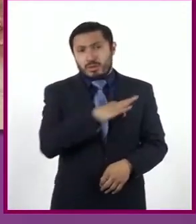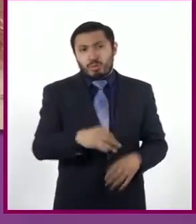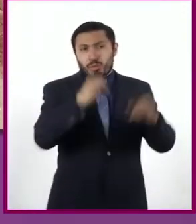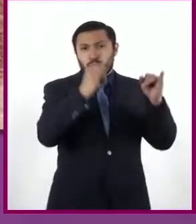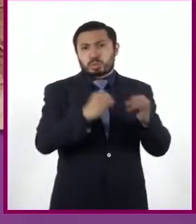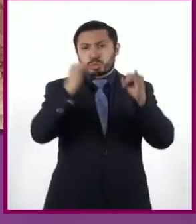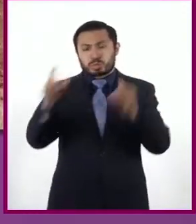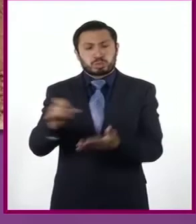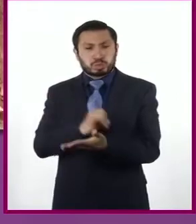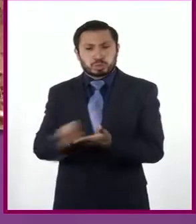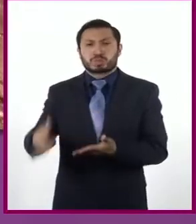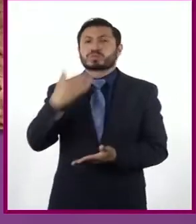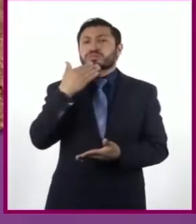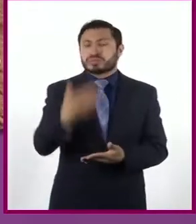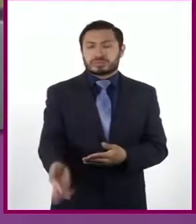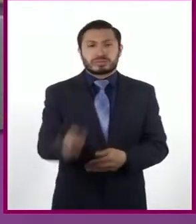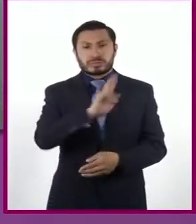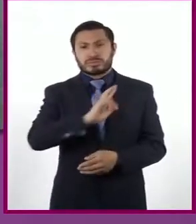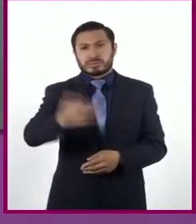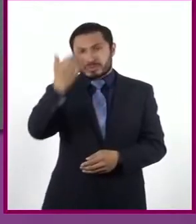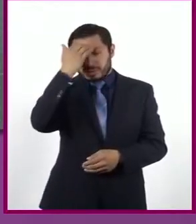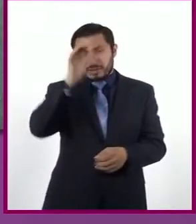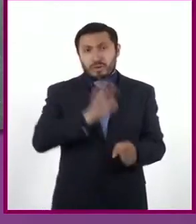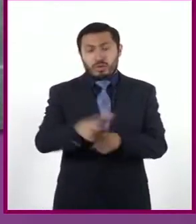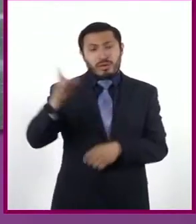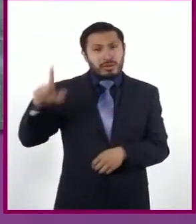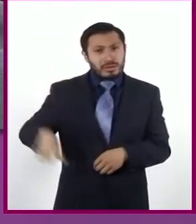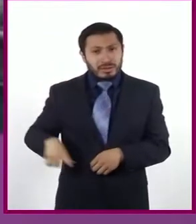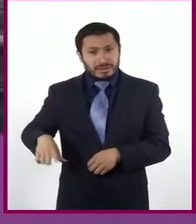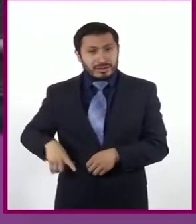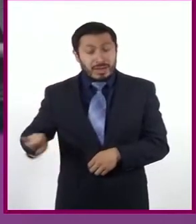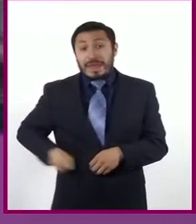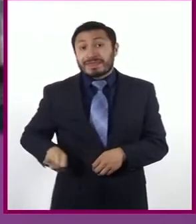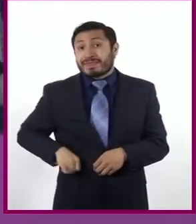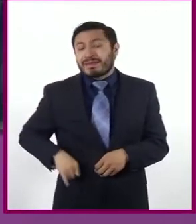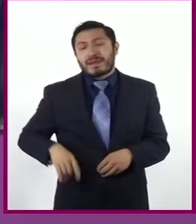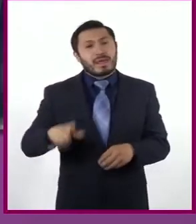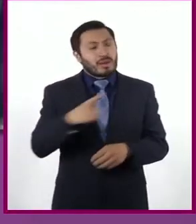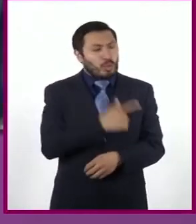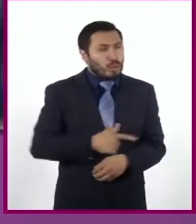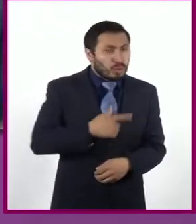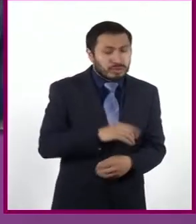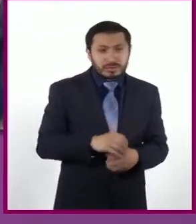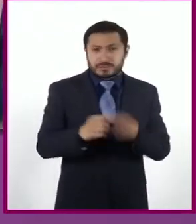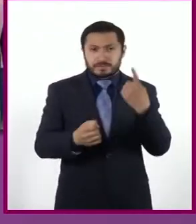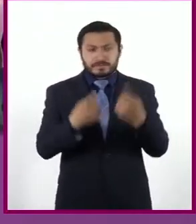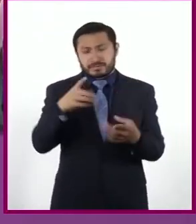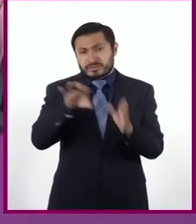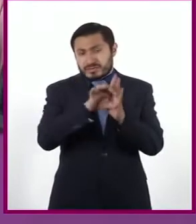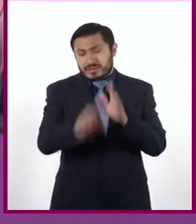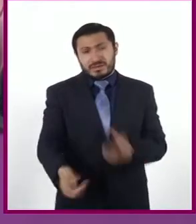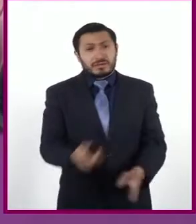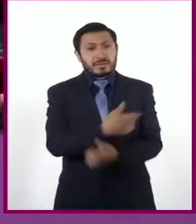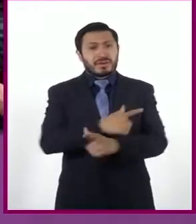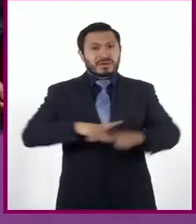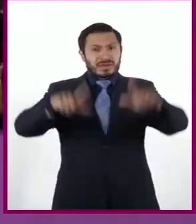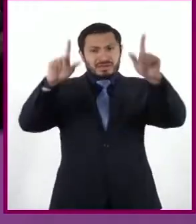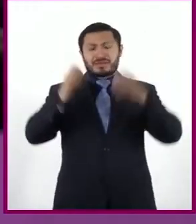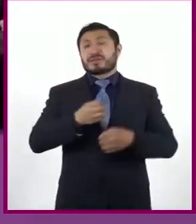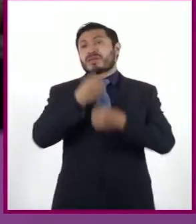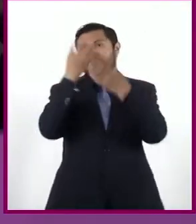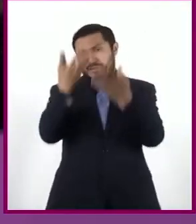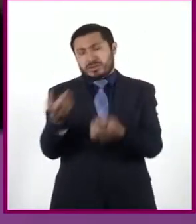decisiones y reconocer sus intereses y preferencias. Algunos de ellos son las libertades de expresión,